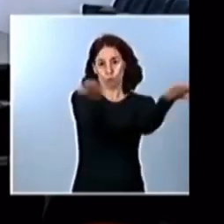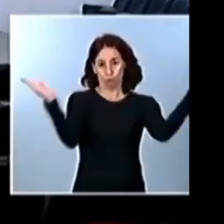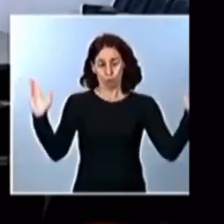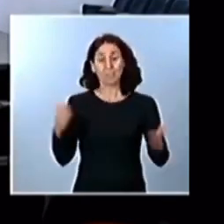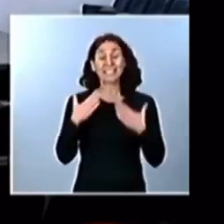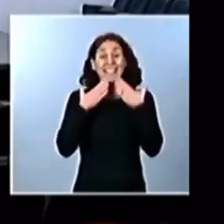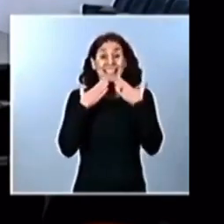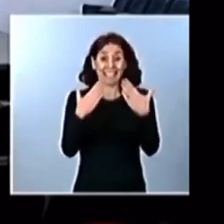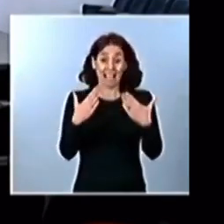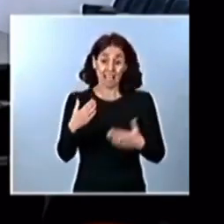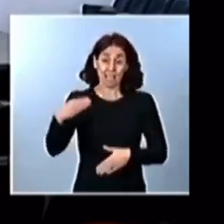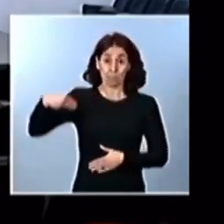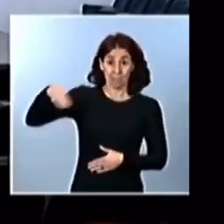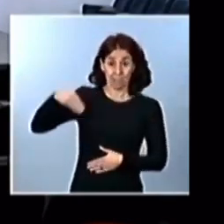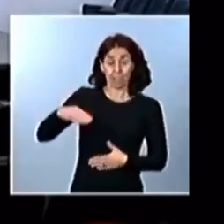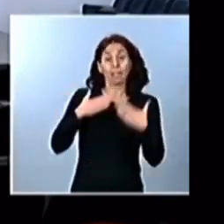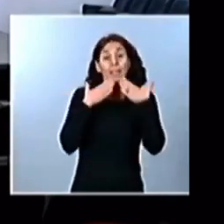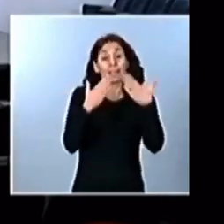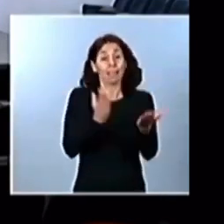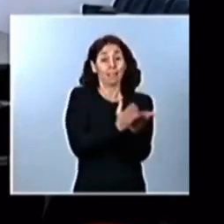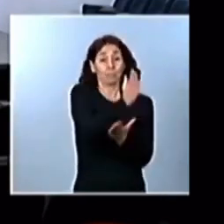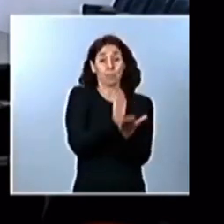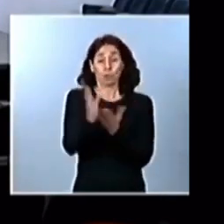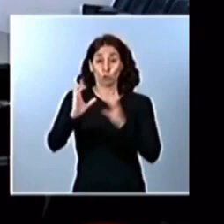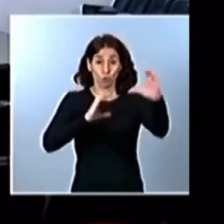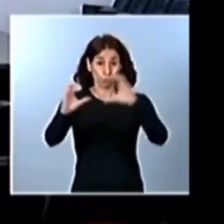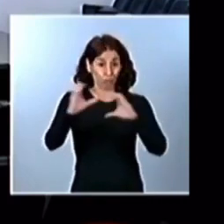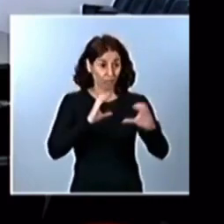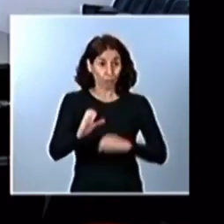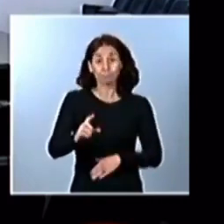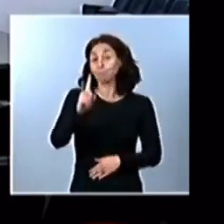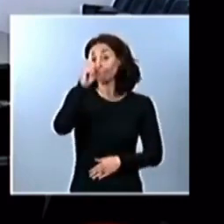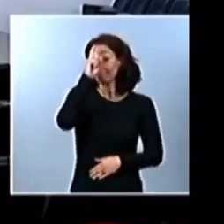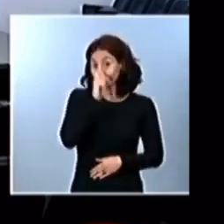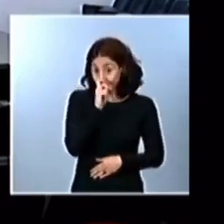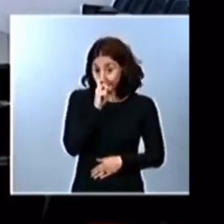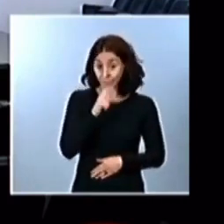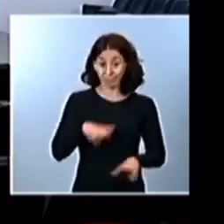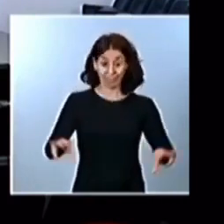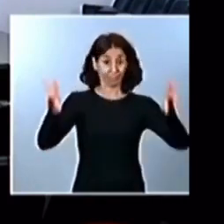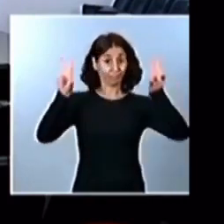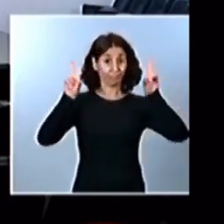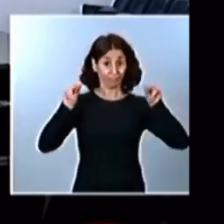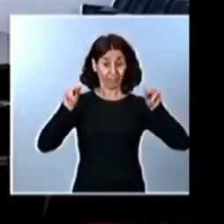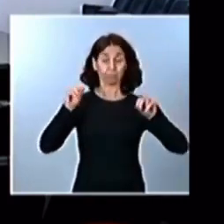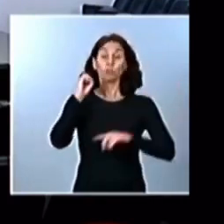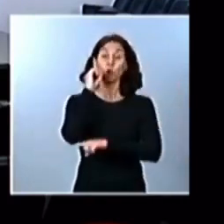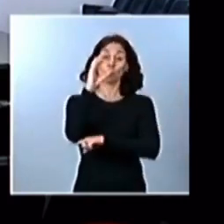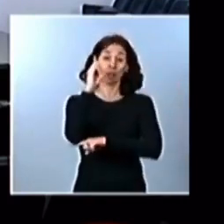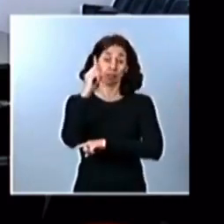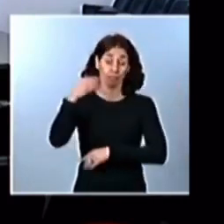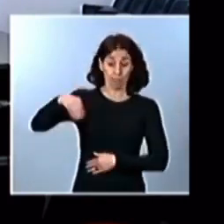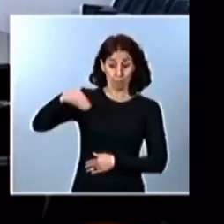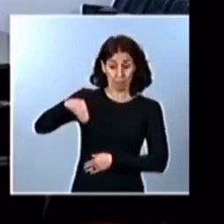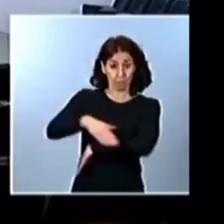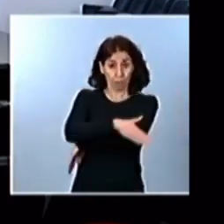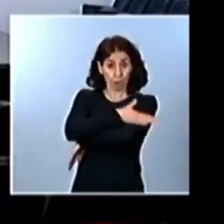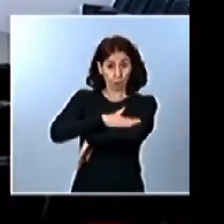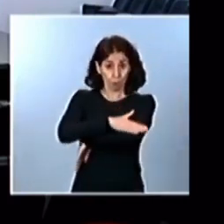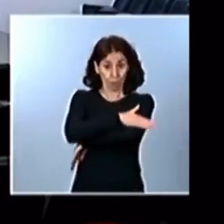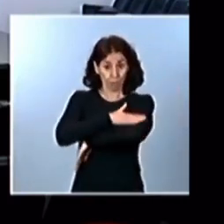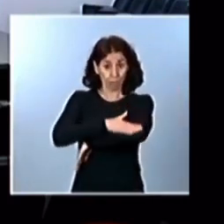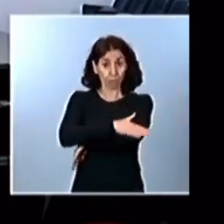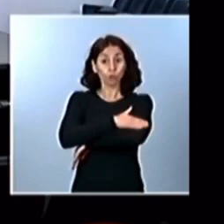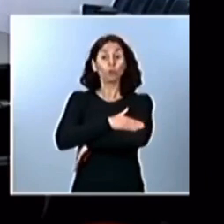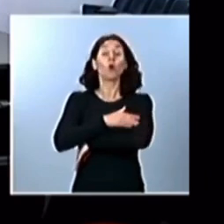rueda de prensa. Permítame recordarles que, a renglón seguido de la comparecencia del presidente del Gobierno, ofrecen una sesión informativa técnica, un briefing